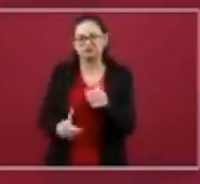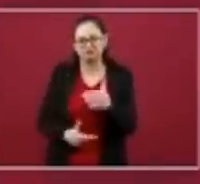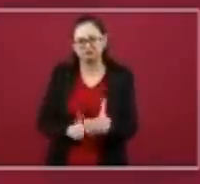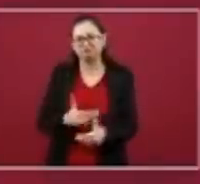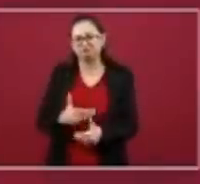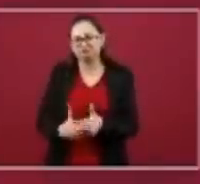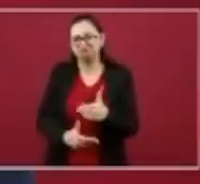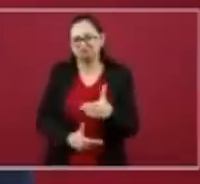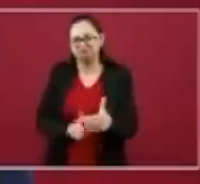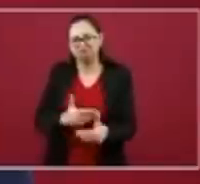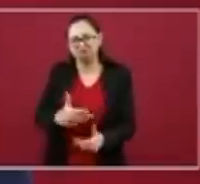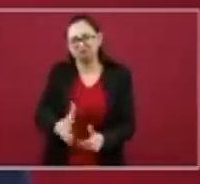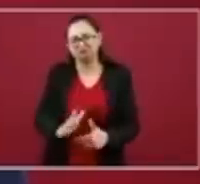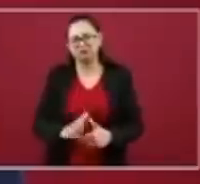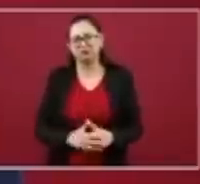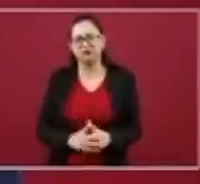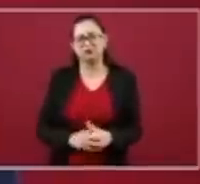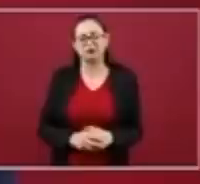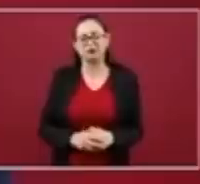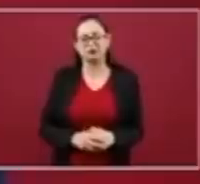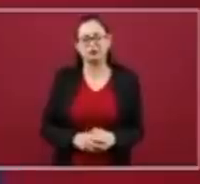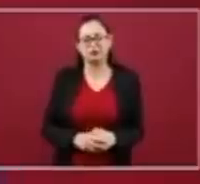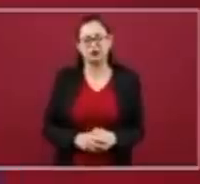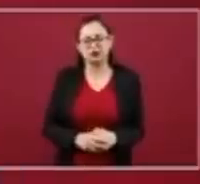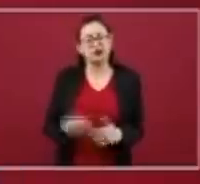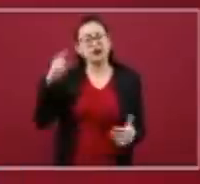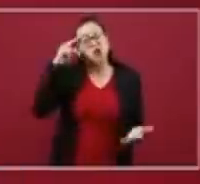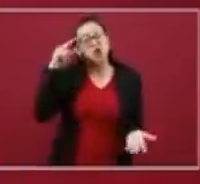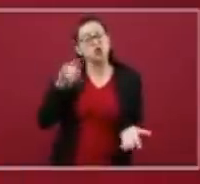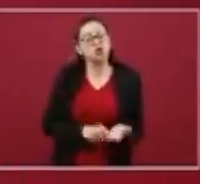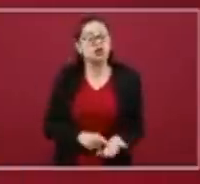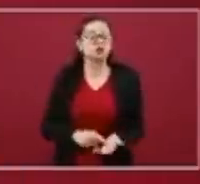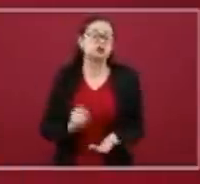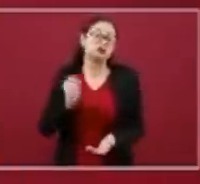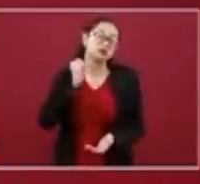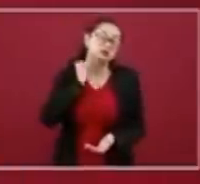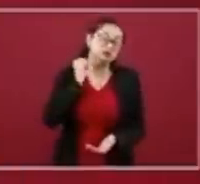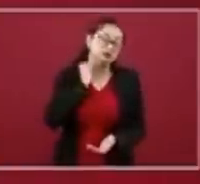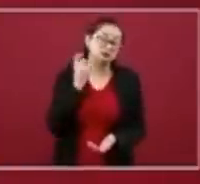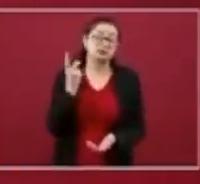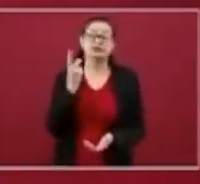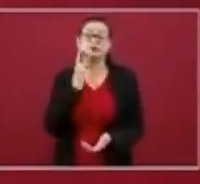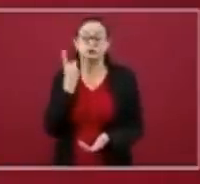Yo creo que los legisladores van